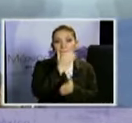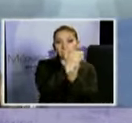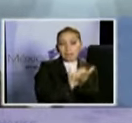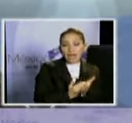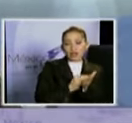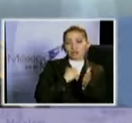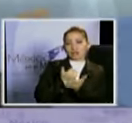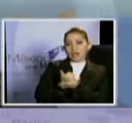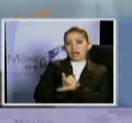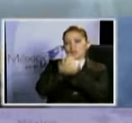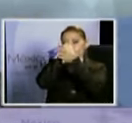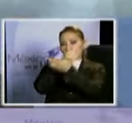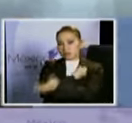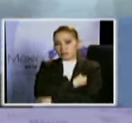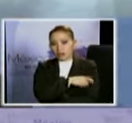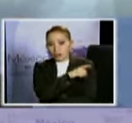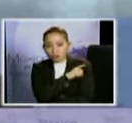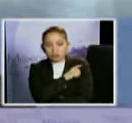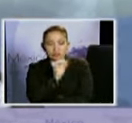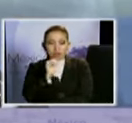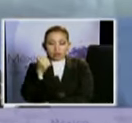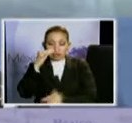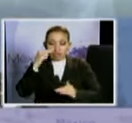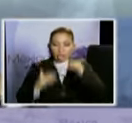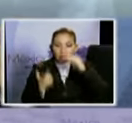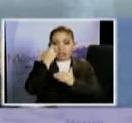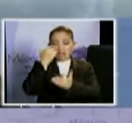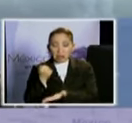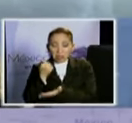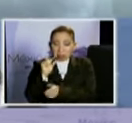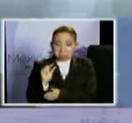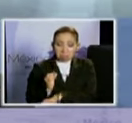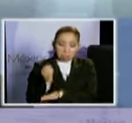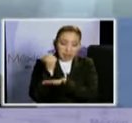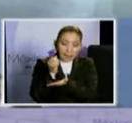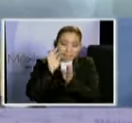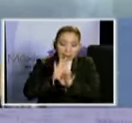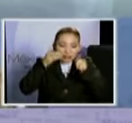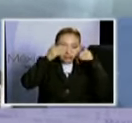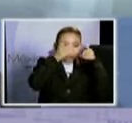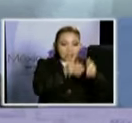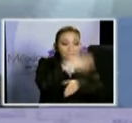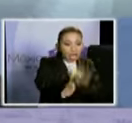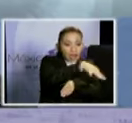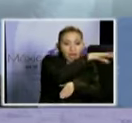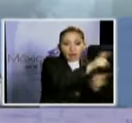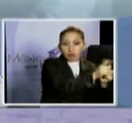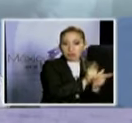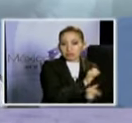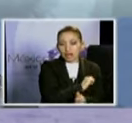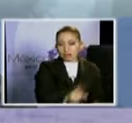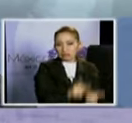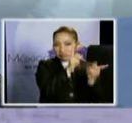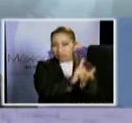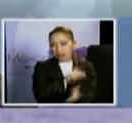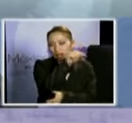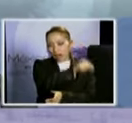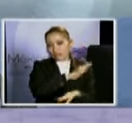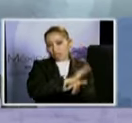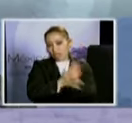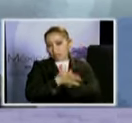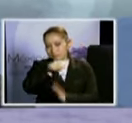salud y tenemos el otro desbalance presupuestal más enfocado a la persecución del delito, que sin duda está involucrado en